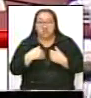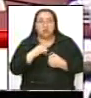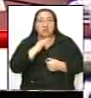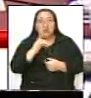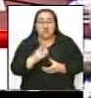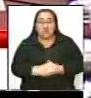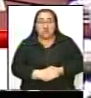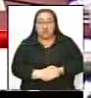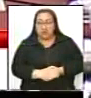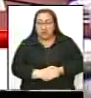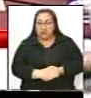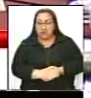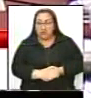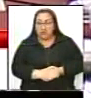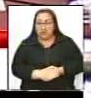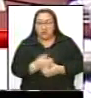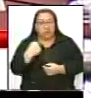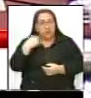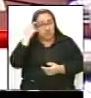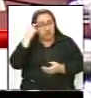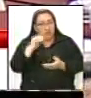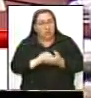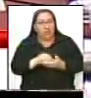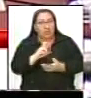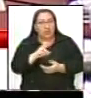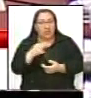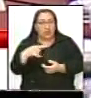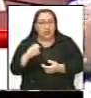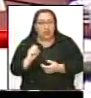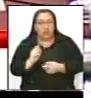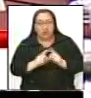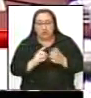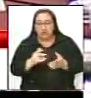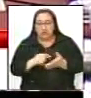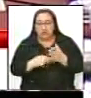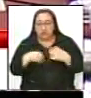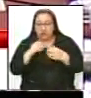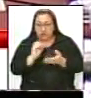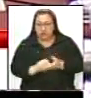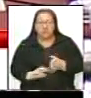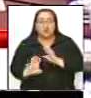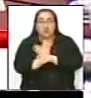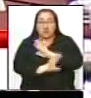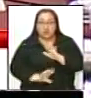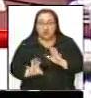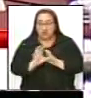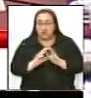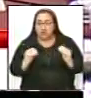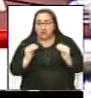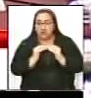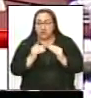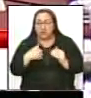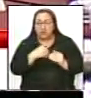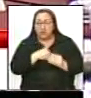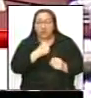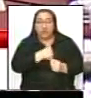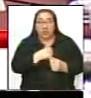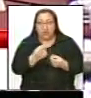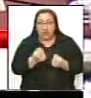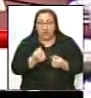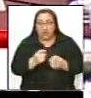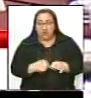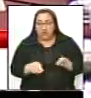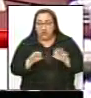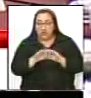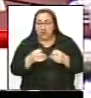Unidos. O sea, tenemos que considerar esos riesgos, ¿no? Entonces, estamos más protegidos si estamos calzados con nuestra propia moneda. Entonces, creo que es importante